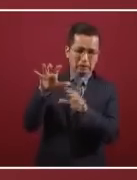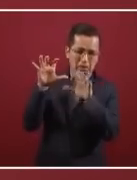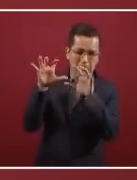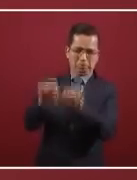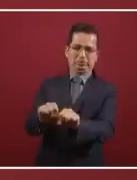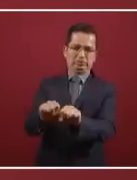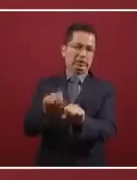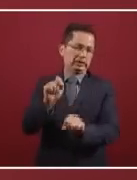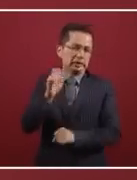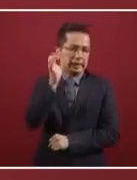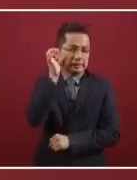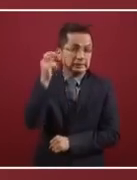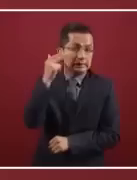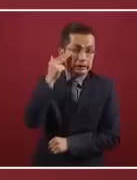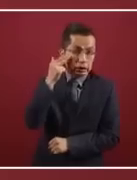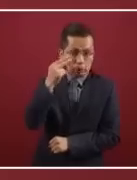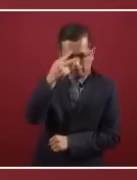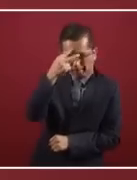chino-mexicano.